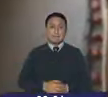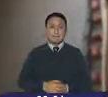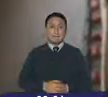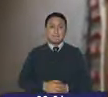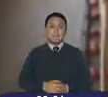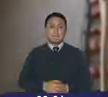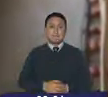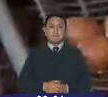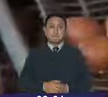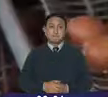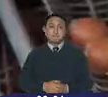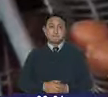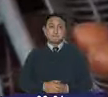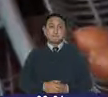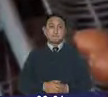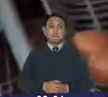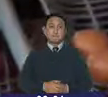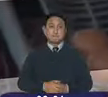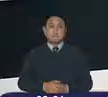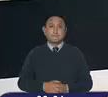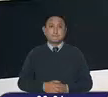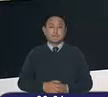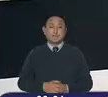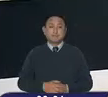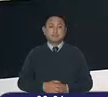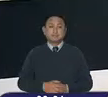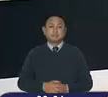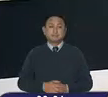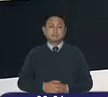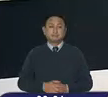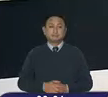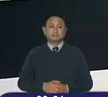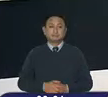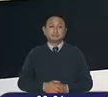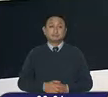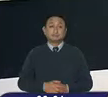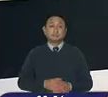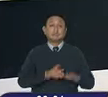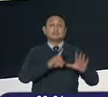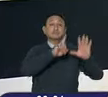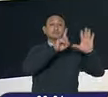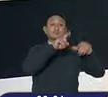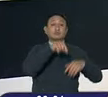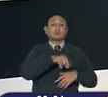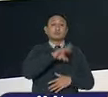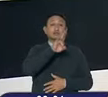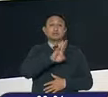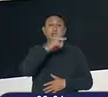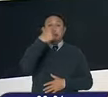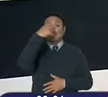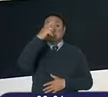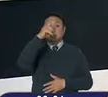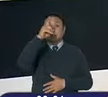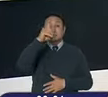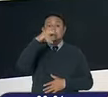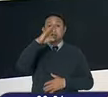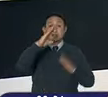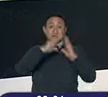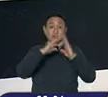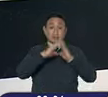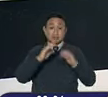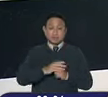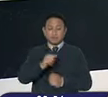Informó Ismenia Solórzano. De las 6.7 millones de viviendas que se estimaba censar, falta